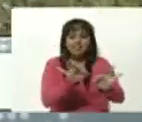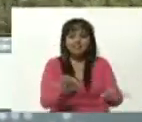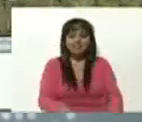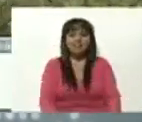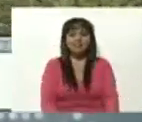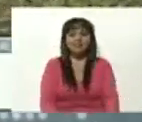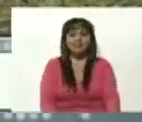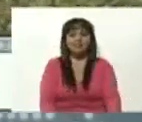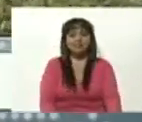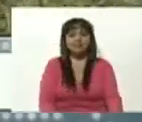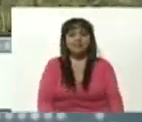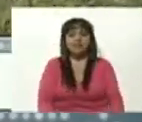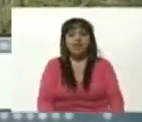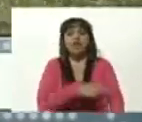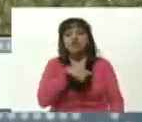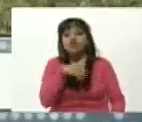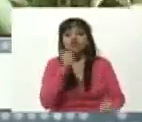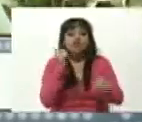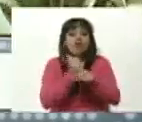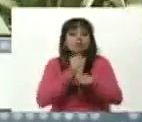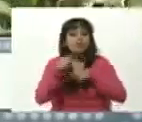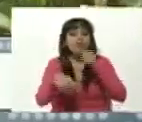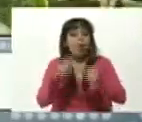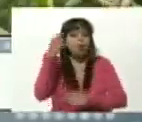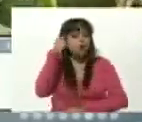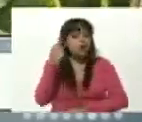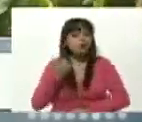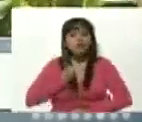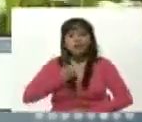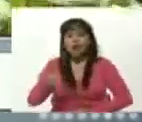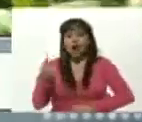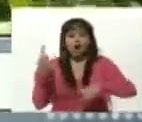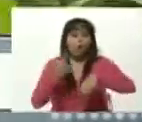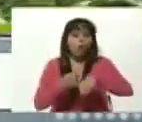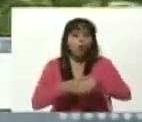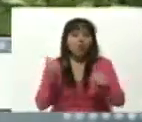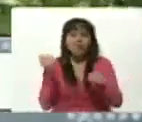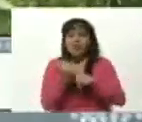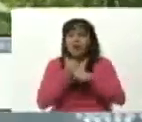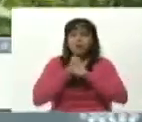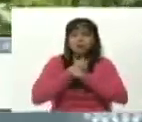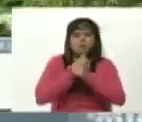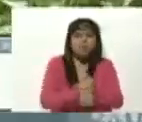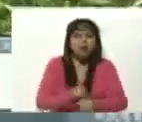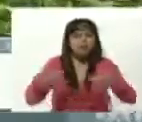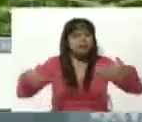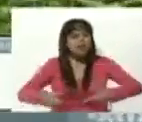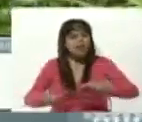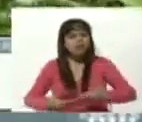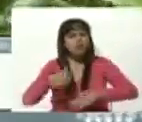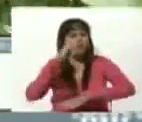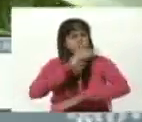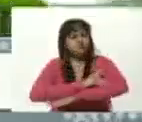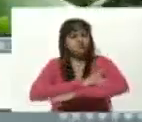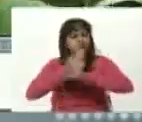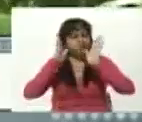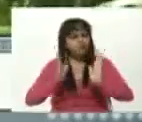nadie, porque trabajamos todos los días, a toda hora. Trabajamos con amor, con empeño, con disciplina, con